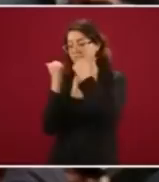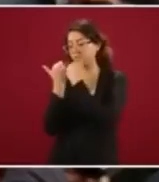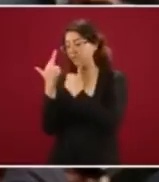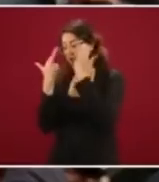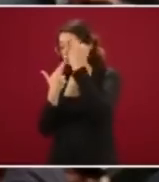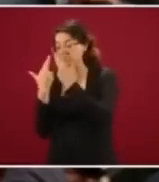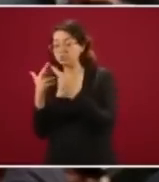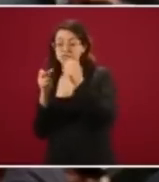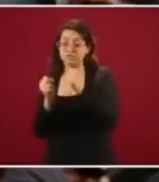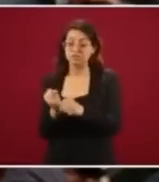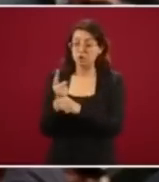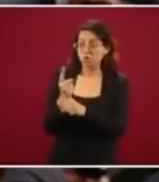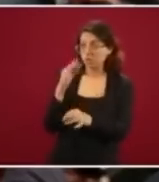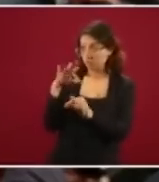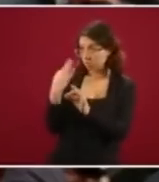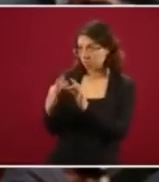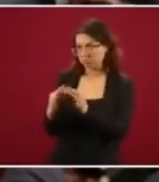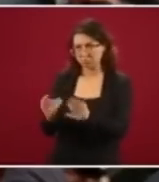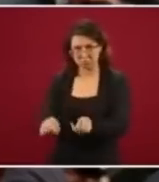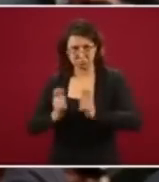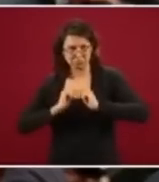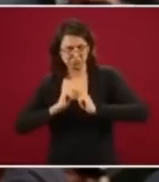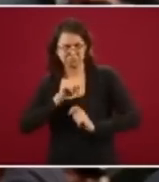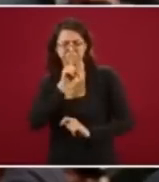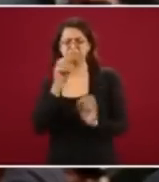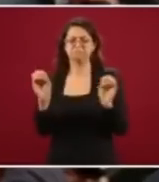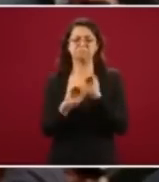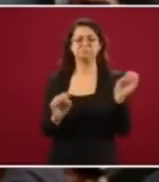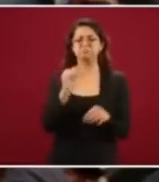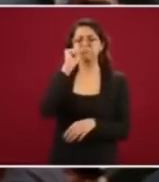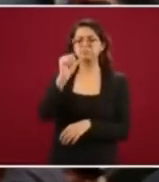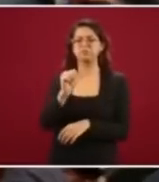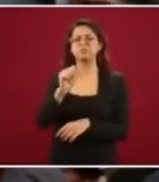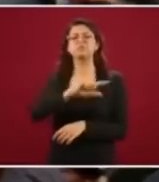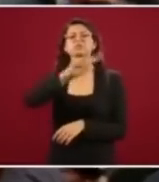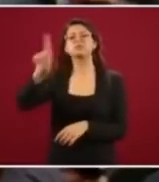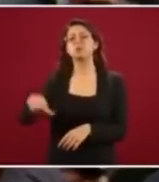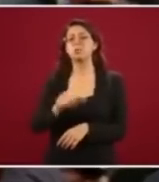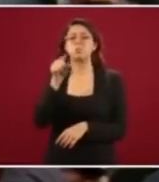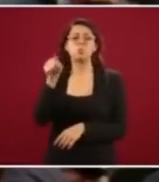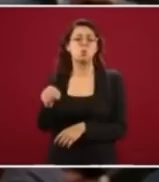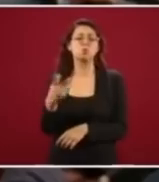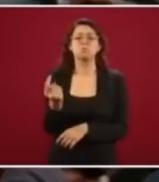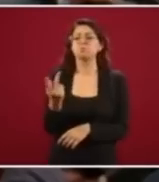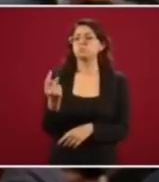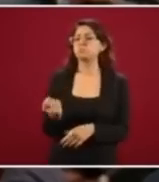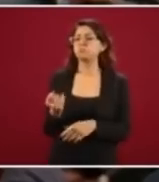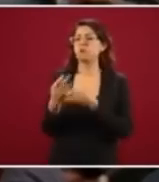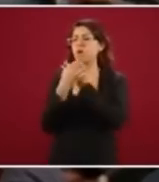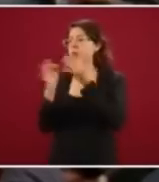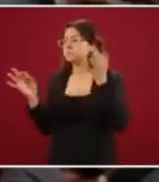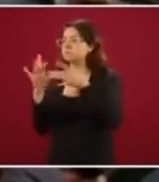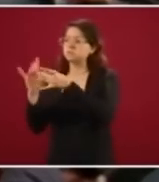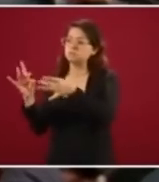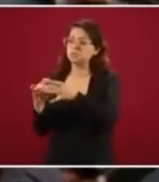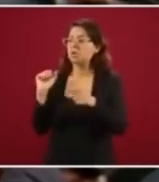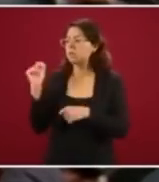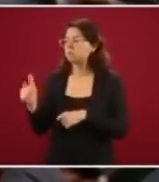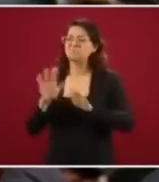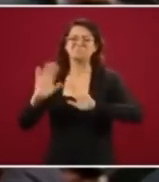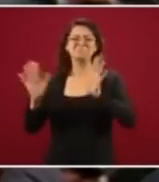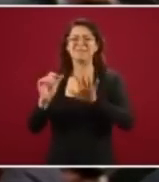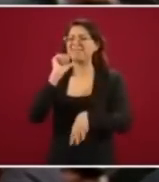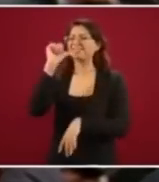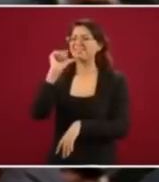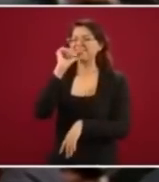que las medidas de seguridad se cumplan. Por otro lado, la producción retomó grabaciones de la serie sin haber hecho una declaración de lo sucedido y sin ser